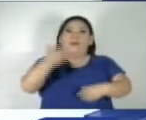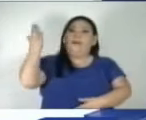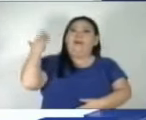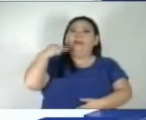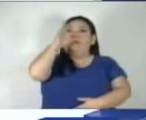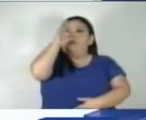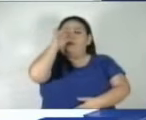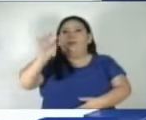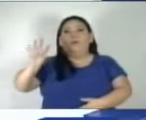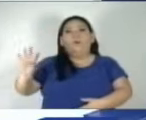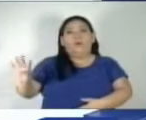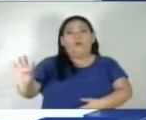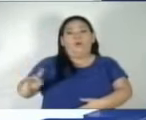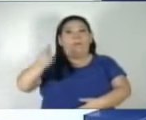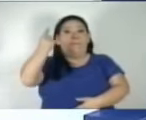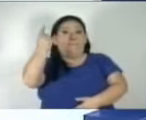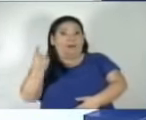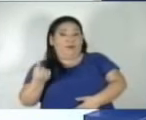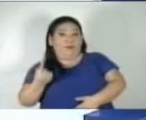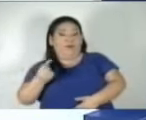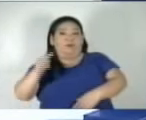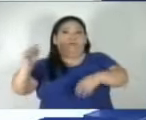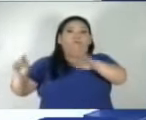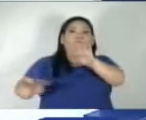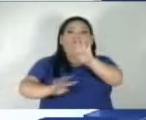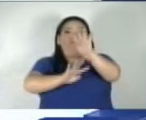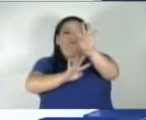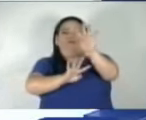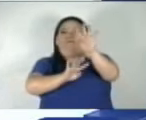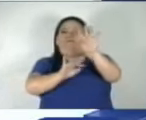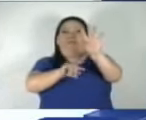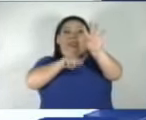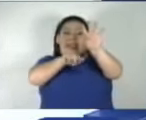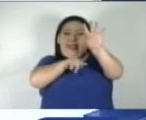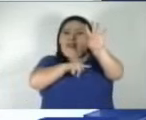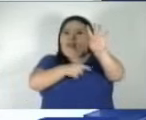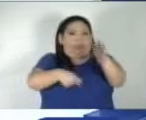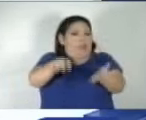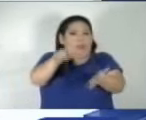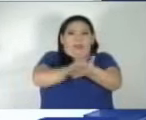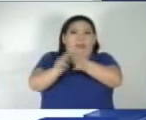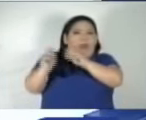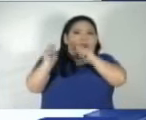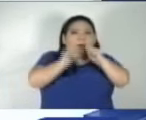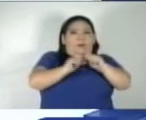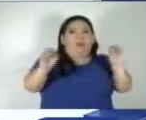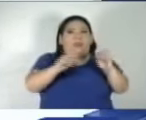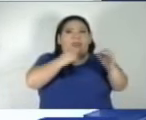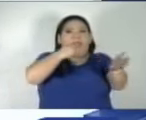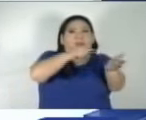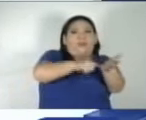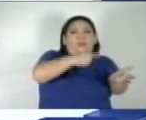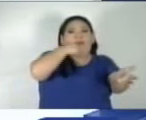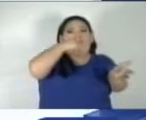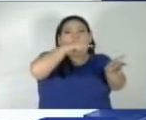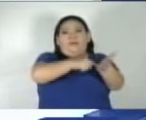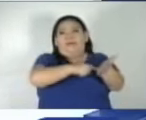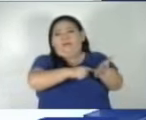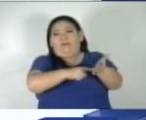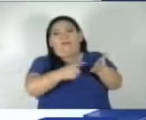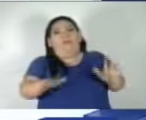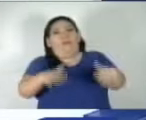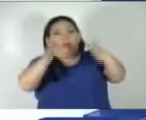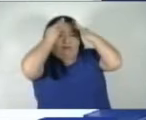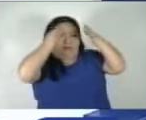de resultados de las elecciones del pasado 4 de febrero, un magistrado suplente se desliga de haber firmado una carta donde se